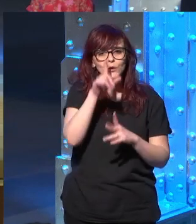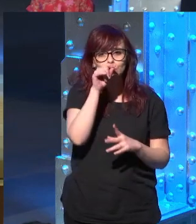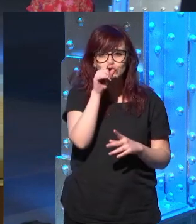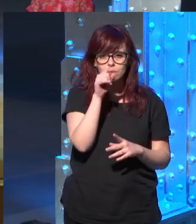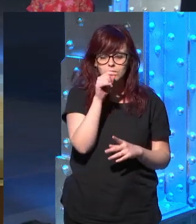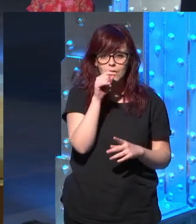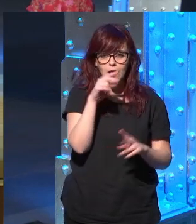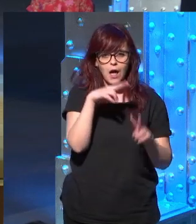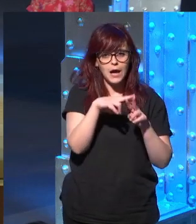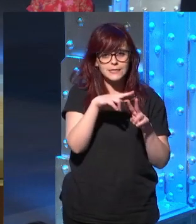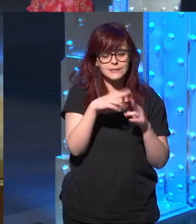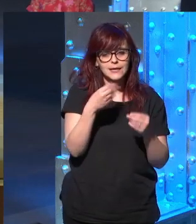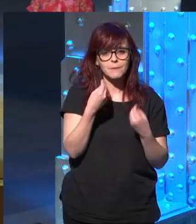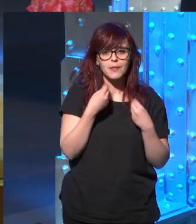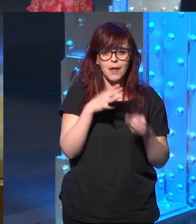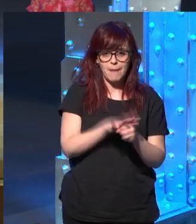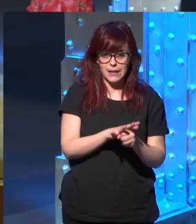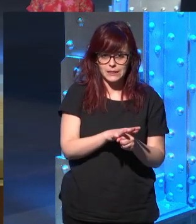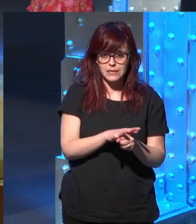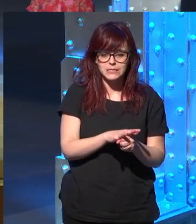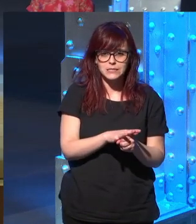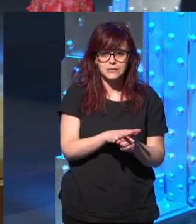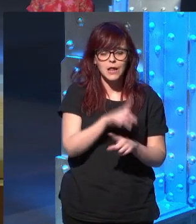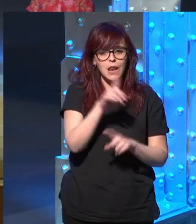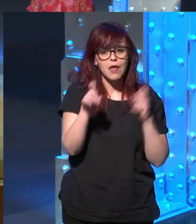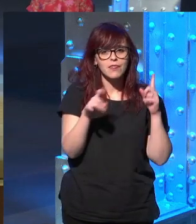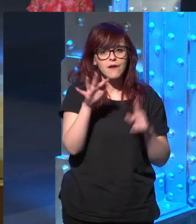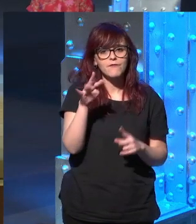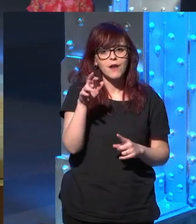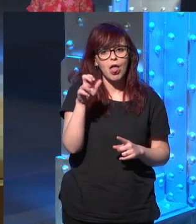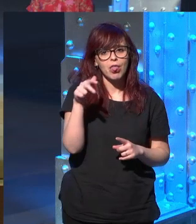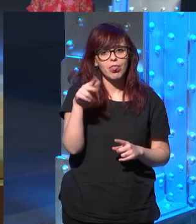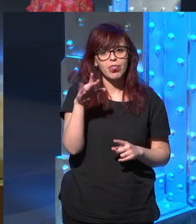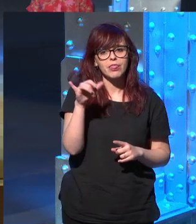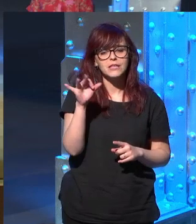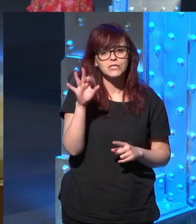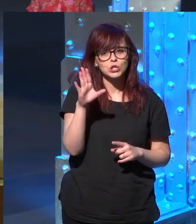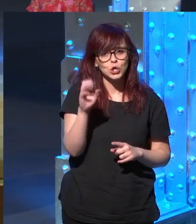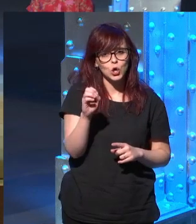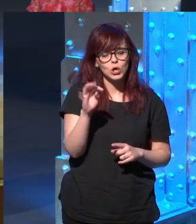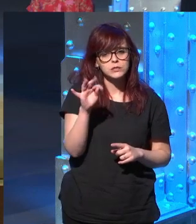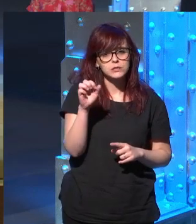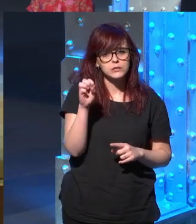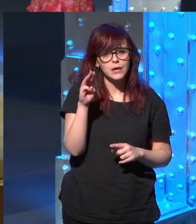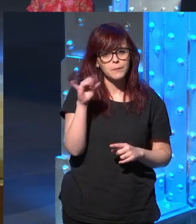con el hashtag VidaMartes, la hace Francisco Tapia, y os pregunta una cosa